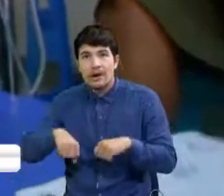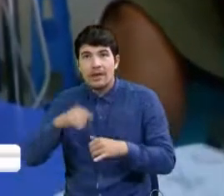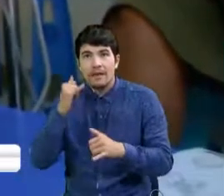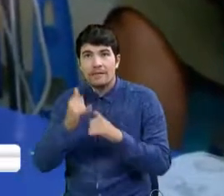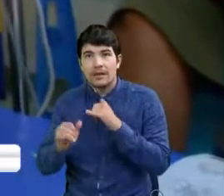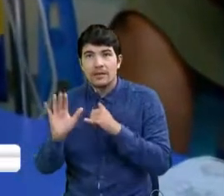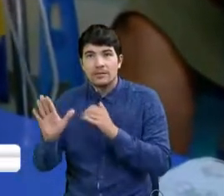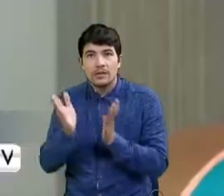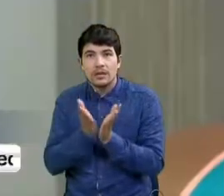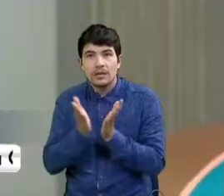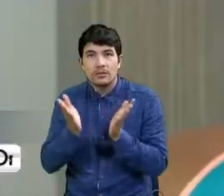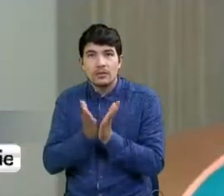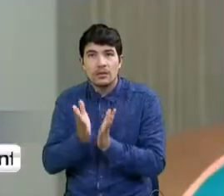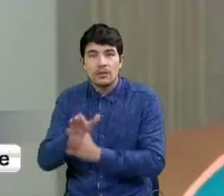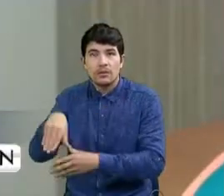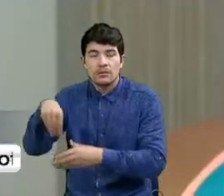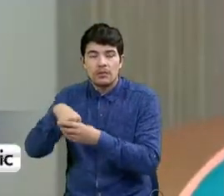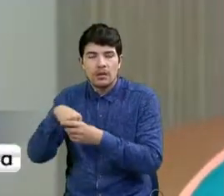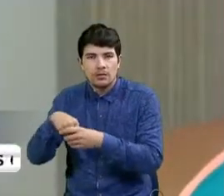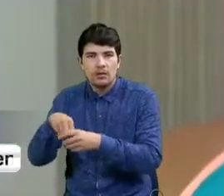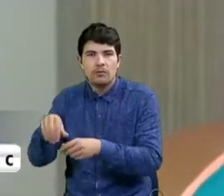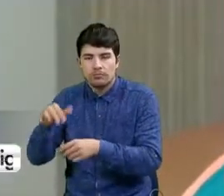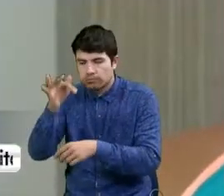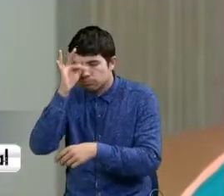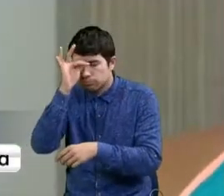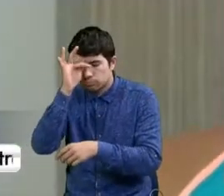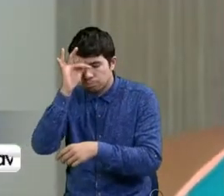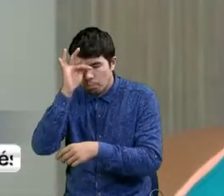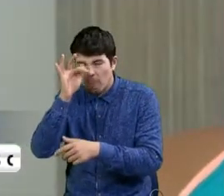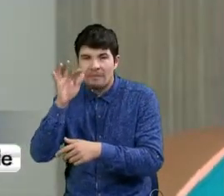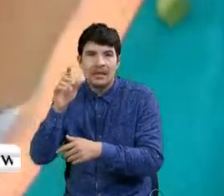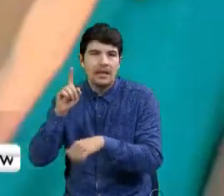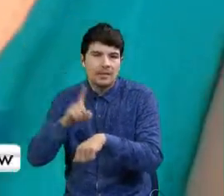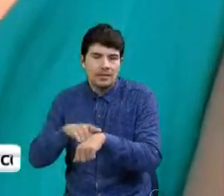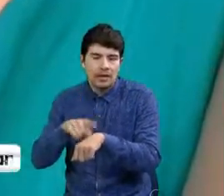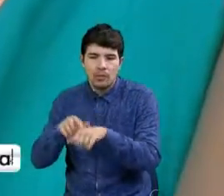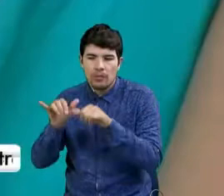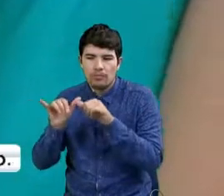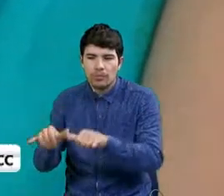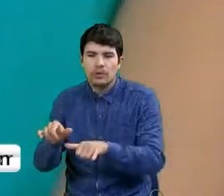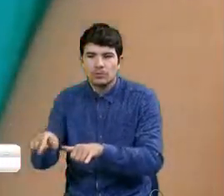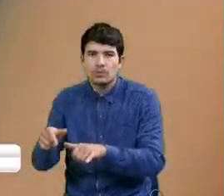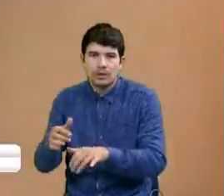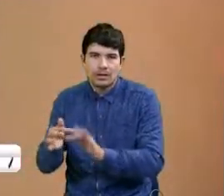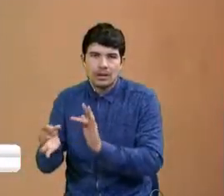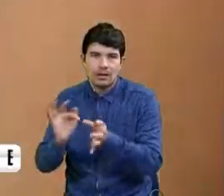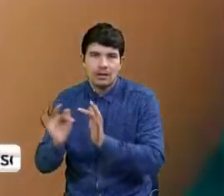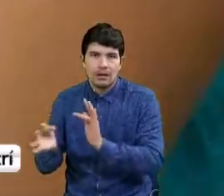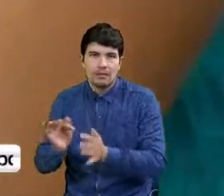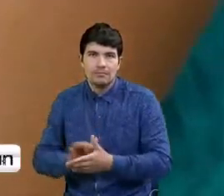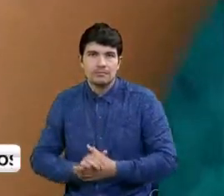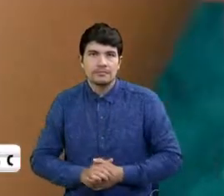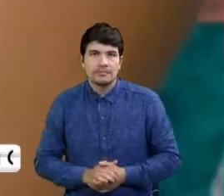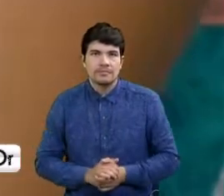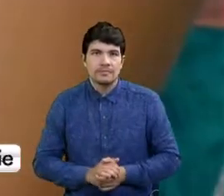sus estudios mientras permanecen internos en la clínica y por el tiempo que dure su tratamiento.